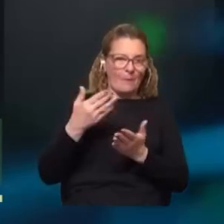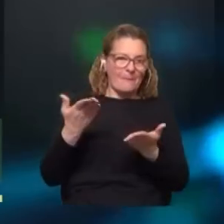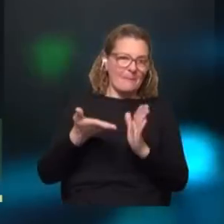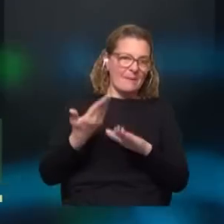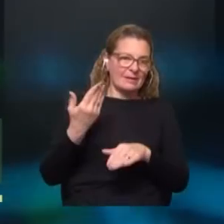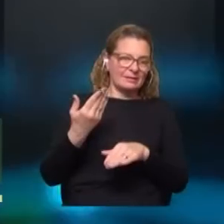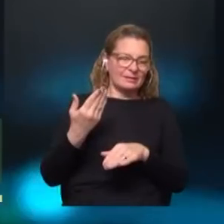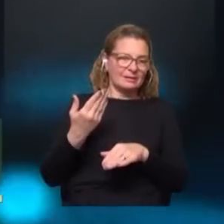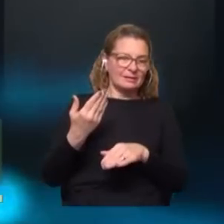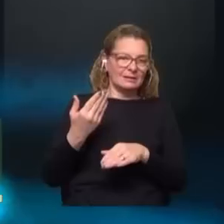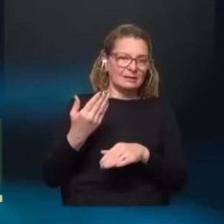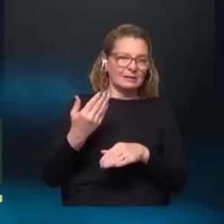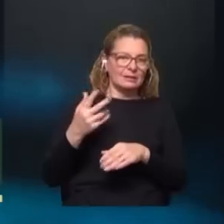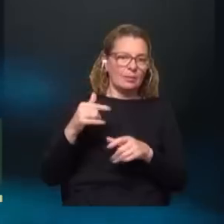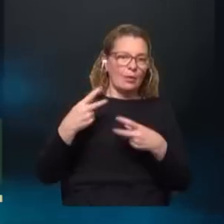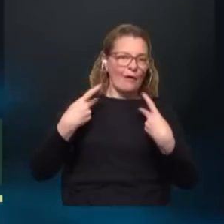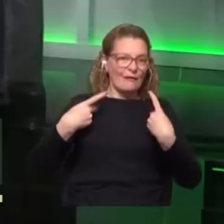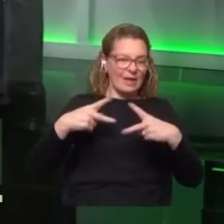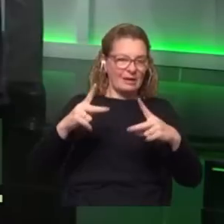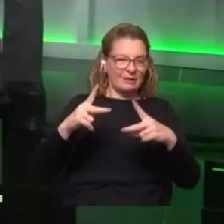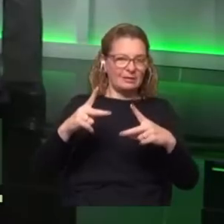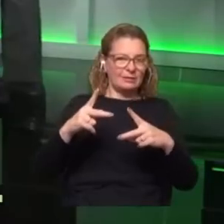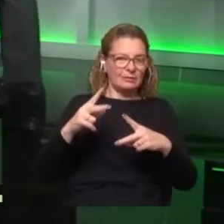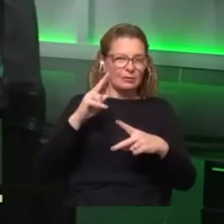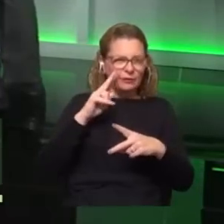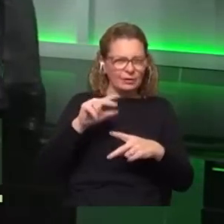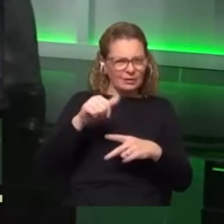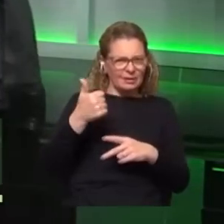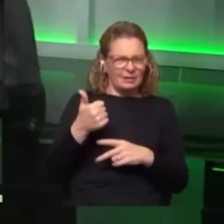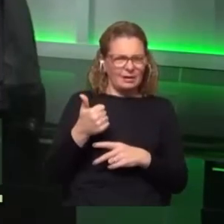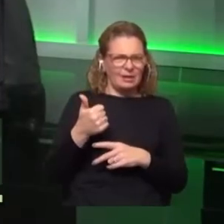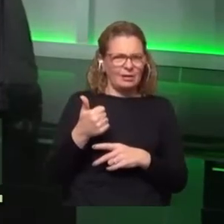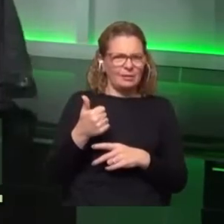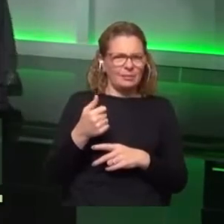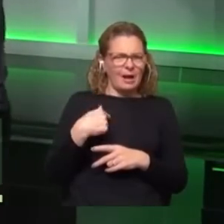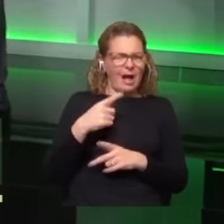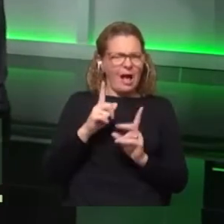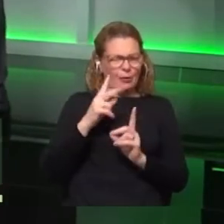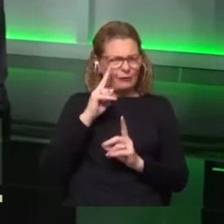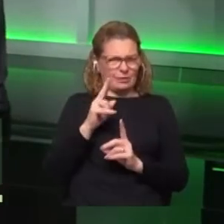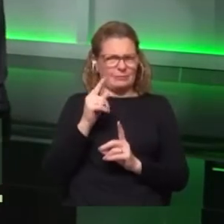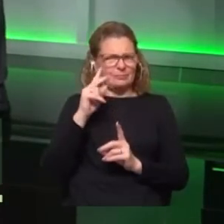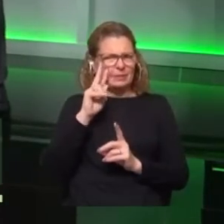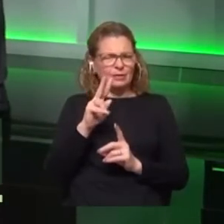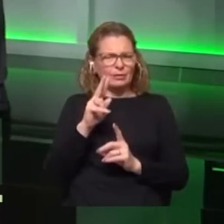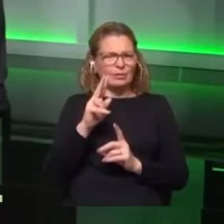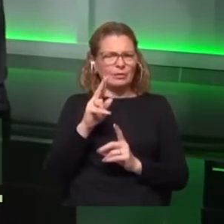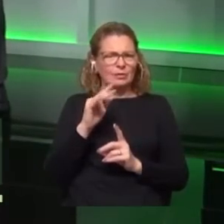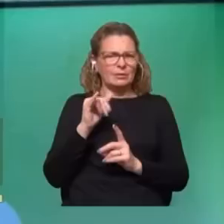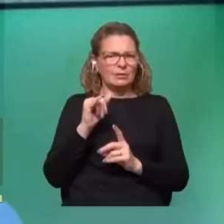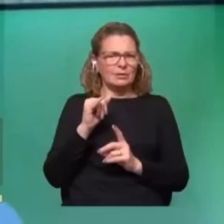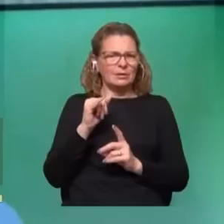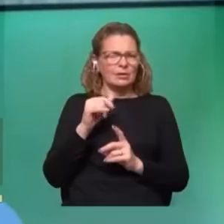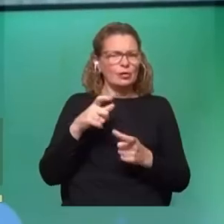es el de las agencias de viajes que son cuando vio los que ganaron una cosa que me surge ahora no indumentaria